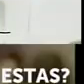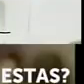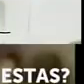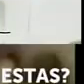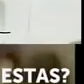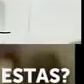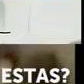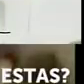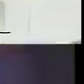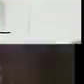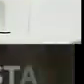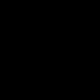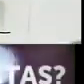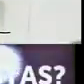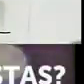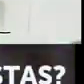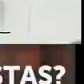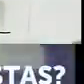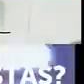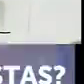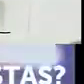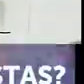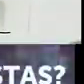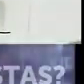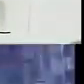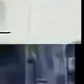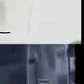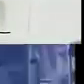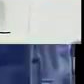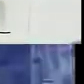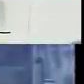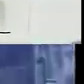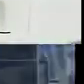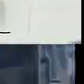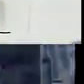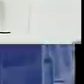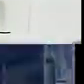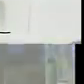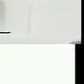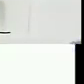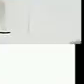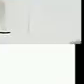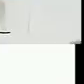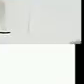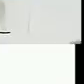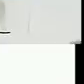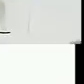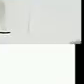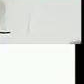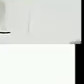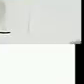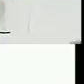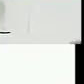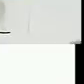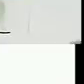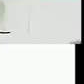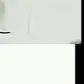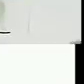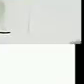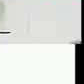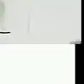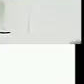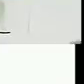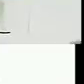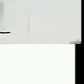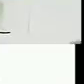manejar. Esa llamada seguramente puede esperar. Escoge tus luces para estas fiestas. Así nos iremos a una breve pausa comercial.